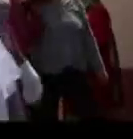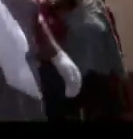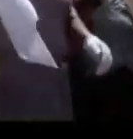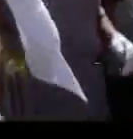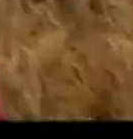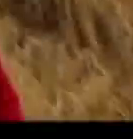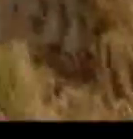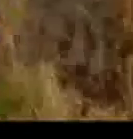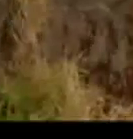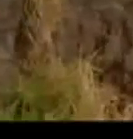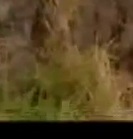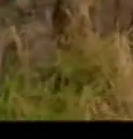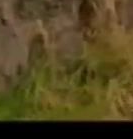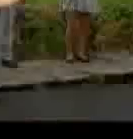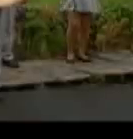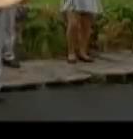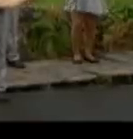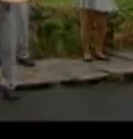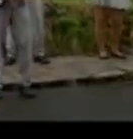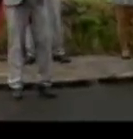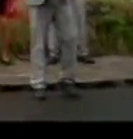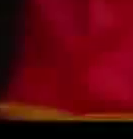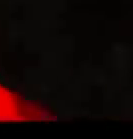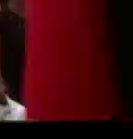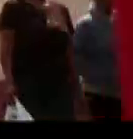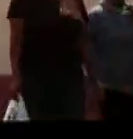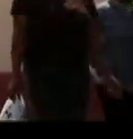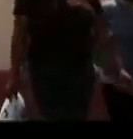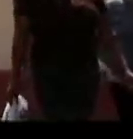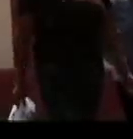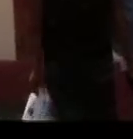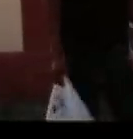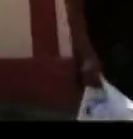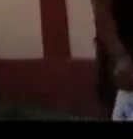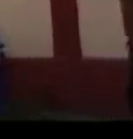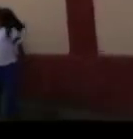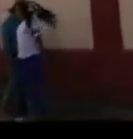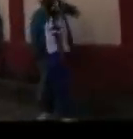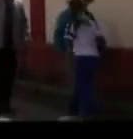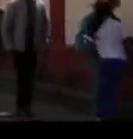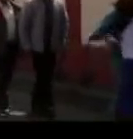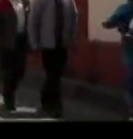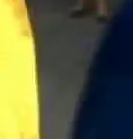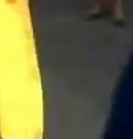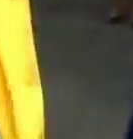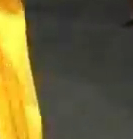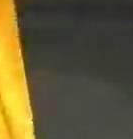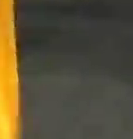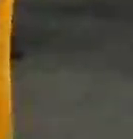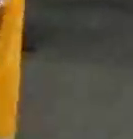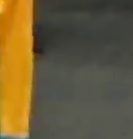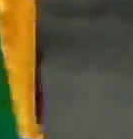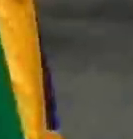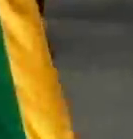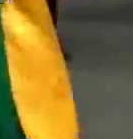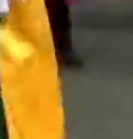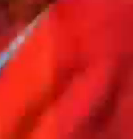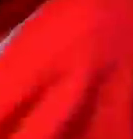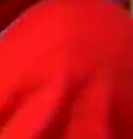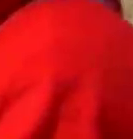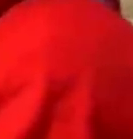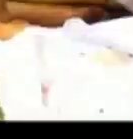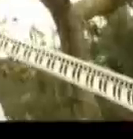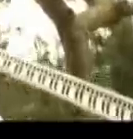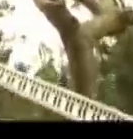Conoce cómo nuestros pueblos celebran sus fiestas culturales. En su origen, la Diablada fue la fiesta de inocentes. Inti Raymi es la fiesta